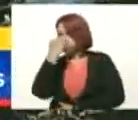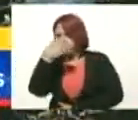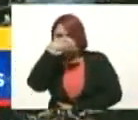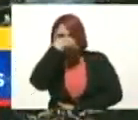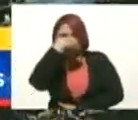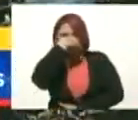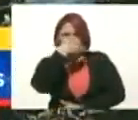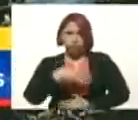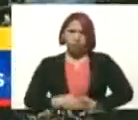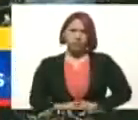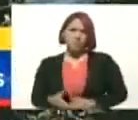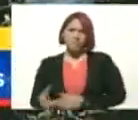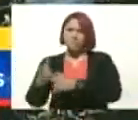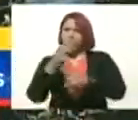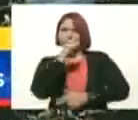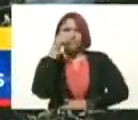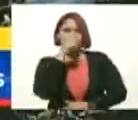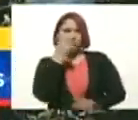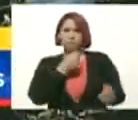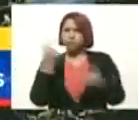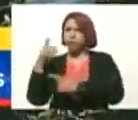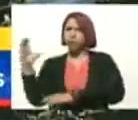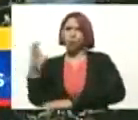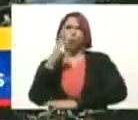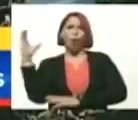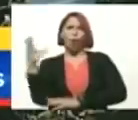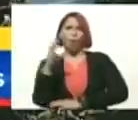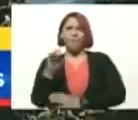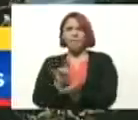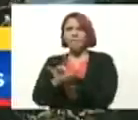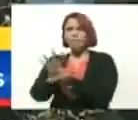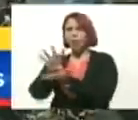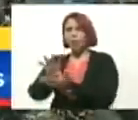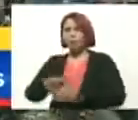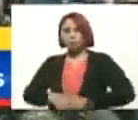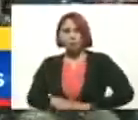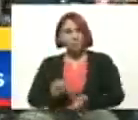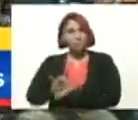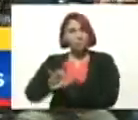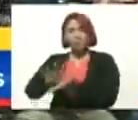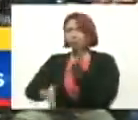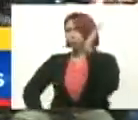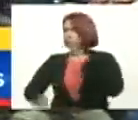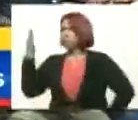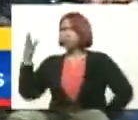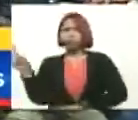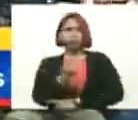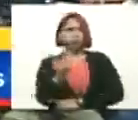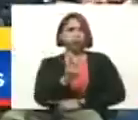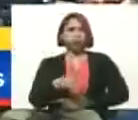terroristas armados narcotraficantes de Colombia, fuera, fuera de territorio venezolano.